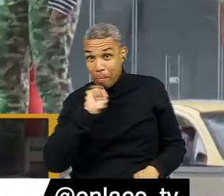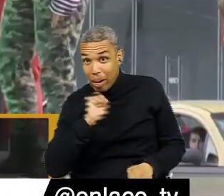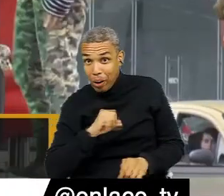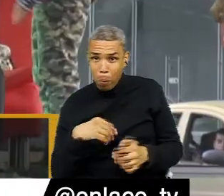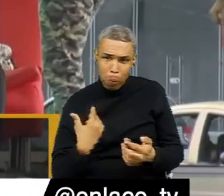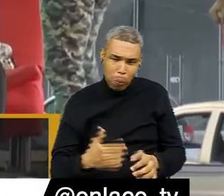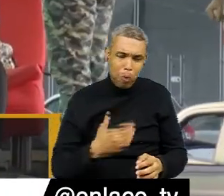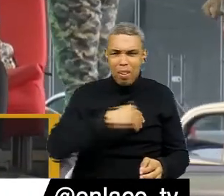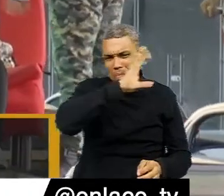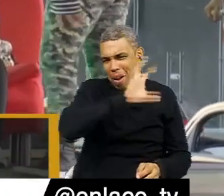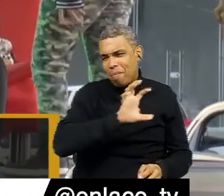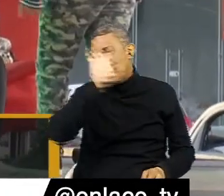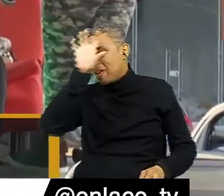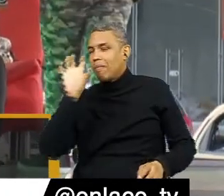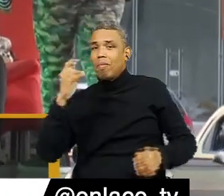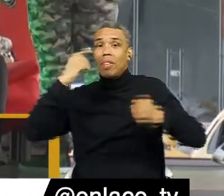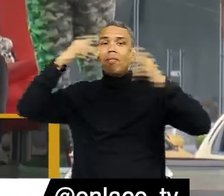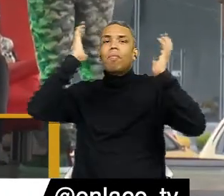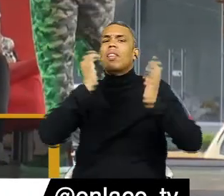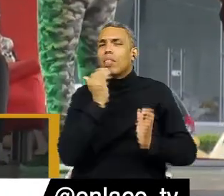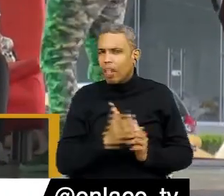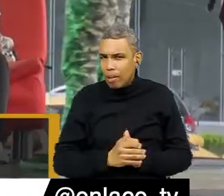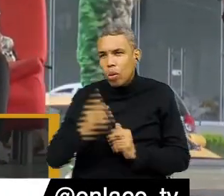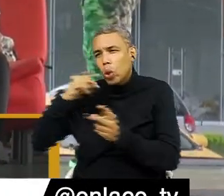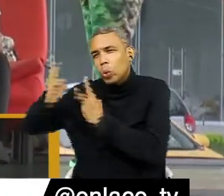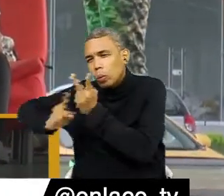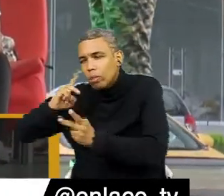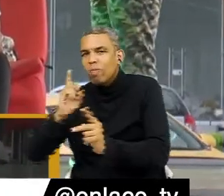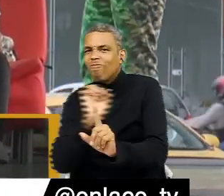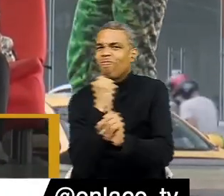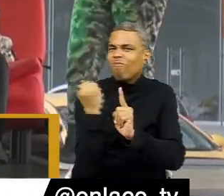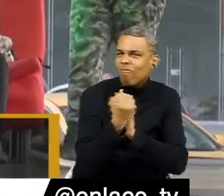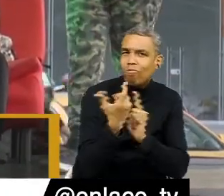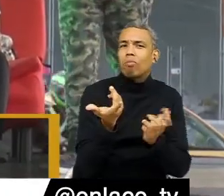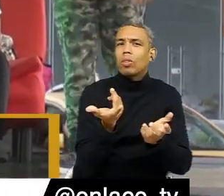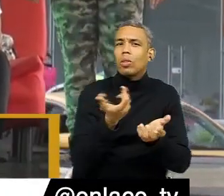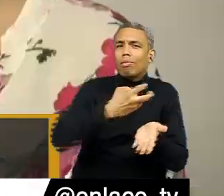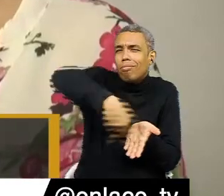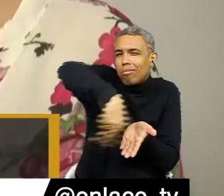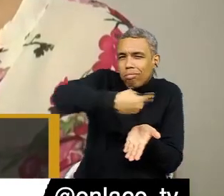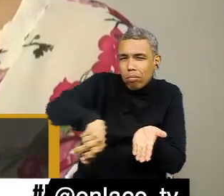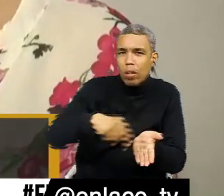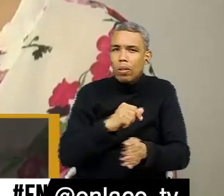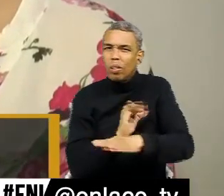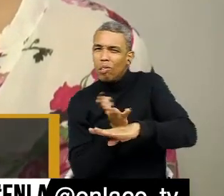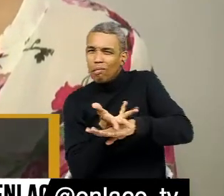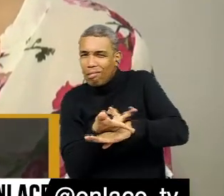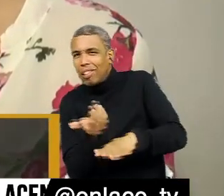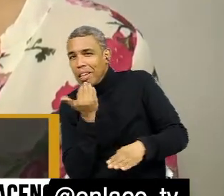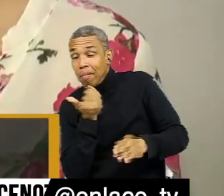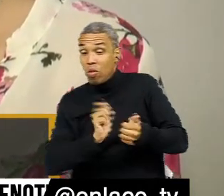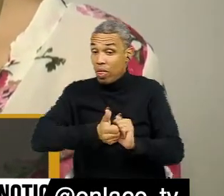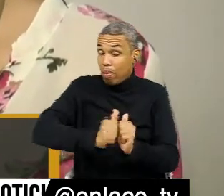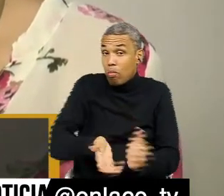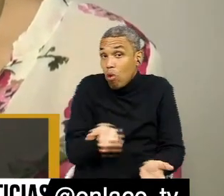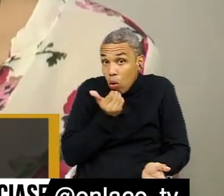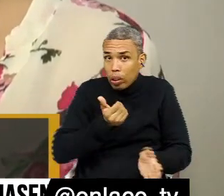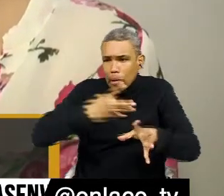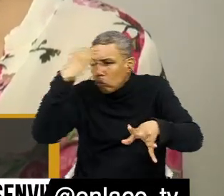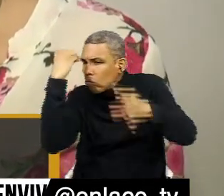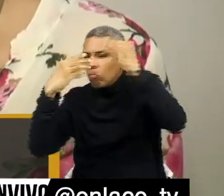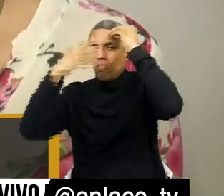porque abarca lo que es el turismo, lo que es lo social, lo que es lo cultural, lo que es lo artístico, lo que es lo deportivo, formativo,